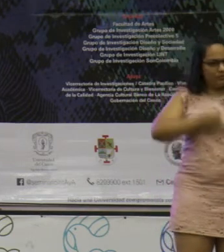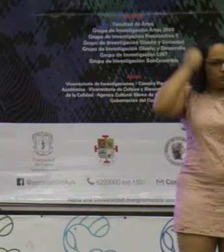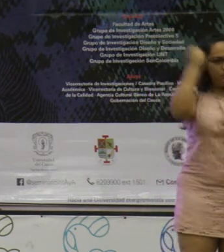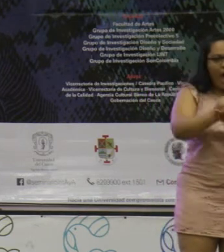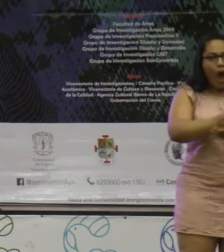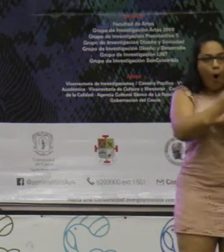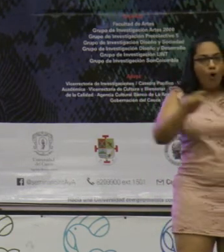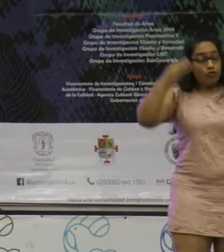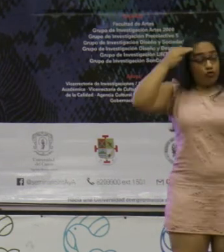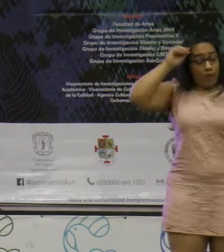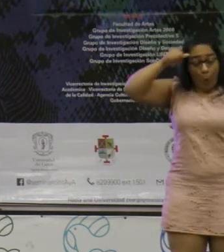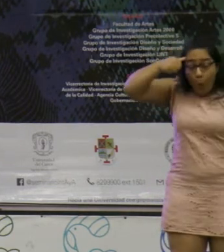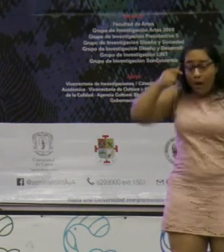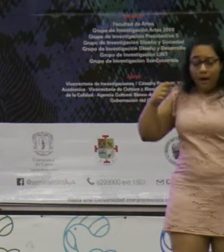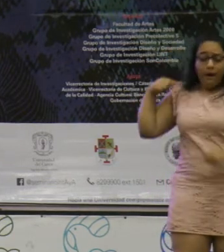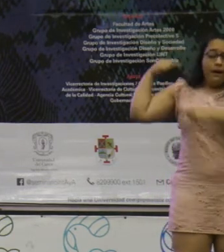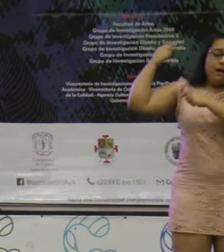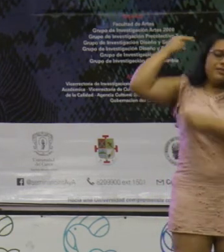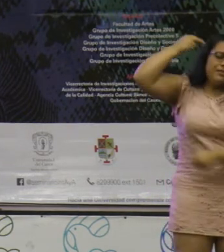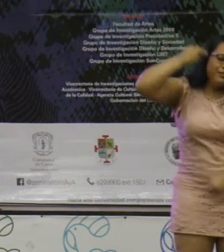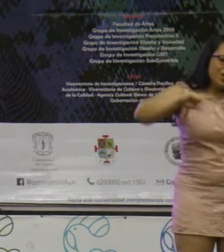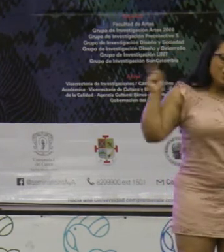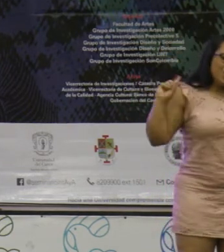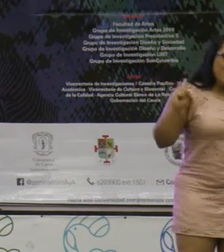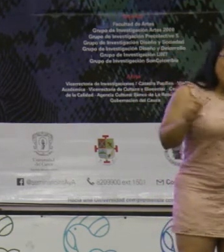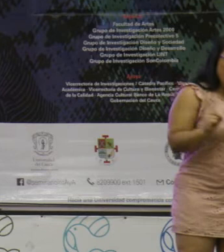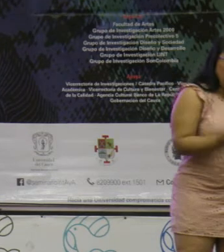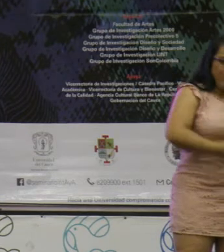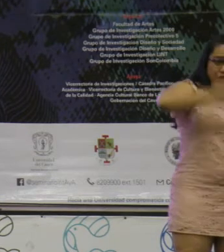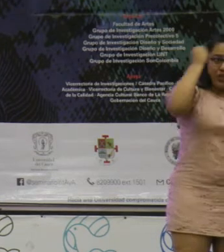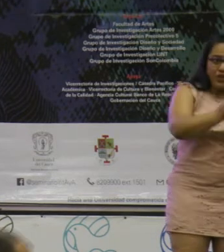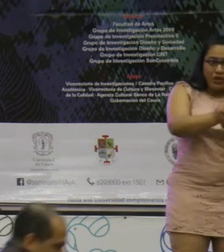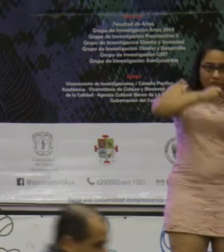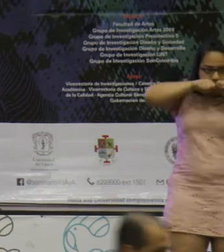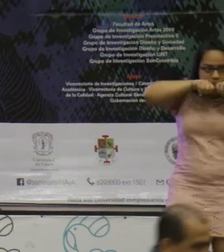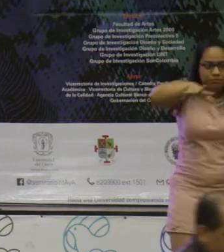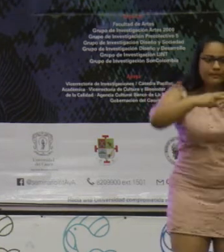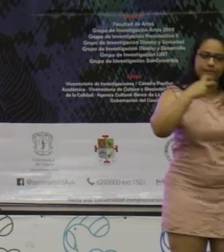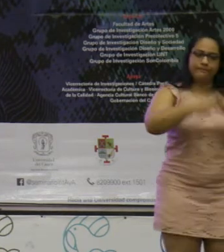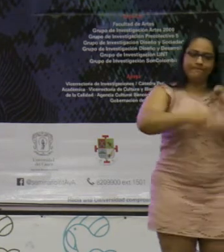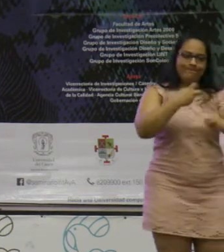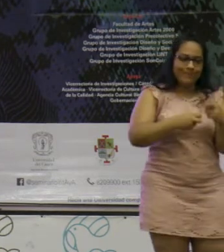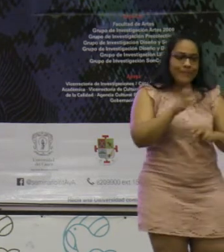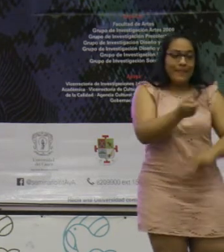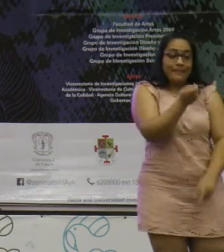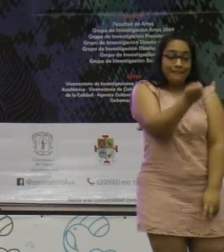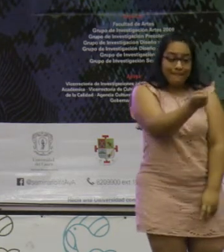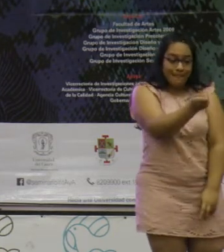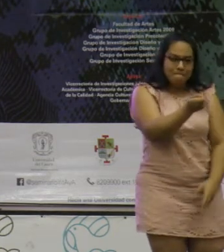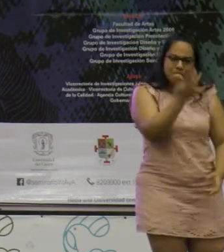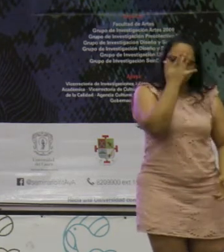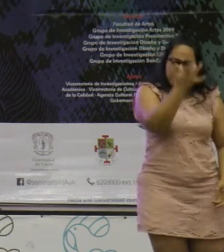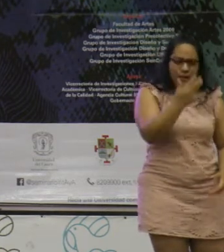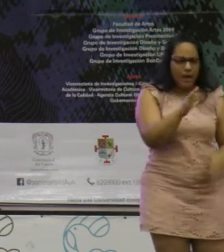el recuerdo a otros es muy problemática. Es muy problemática y habrá que irnos muy delicado. Y es además